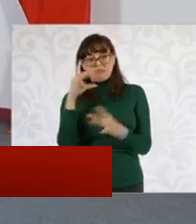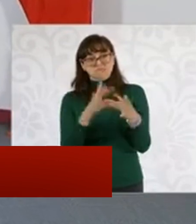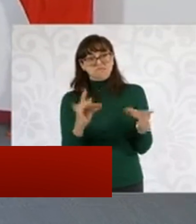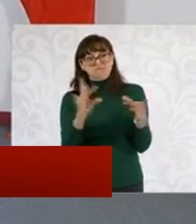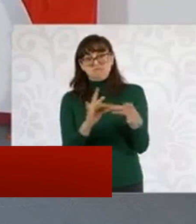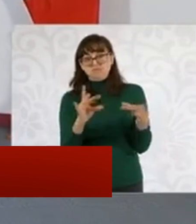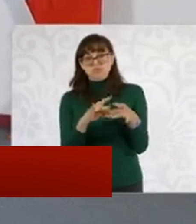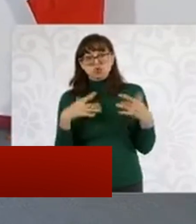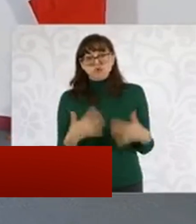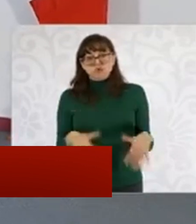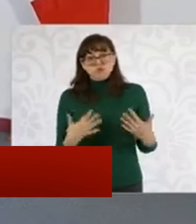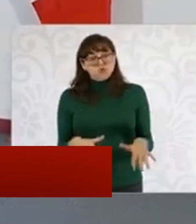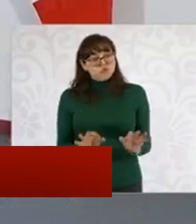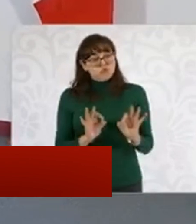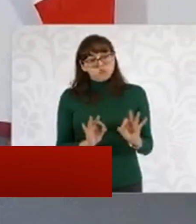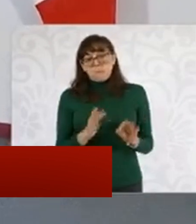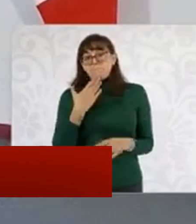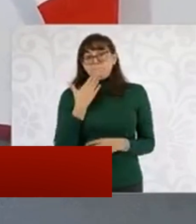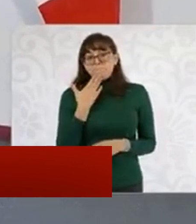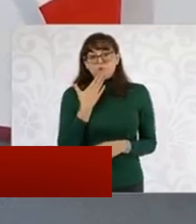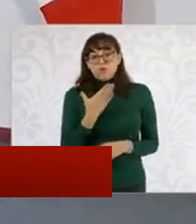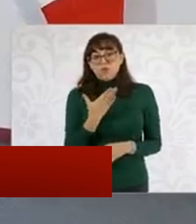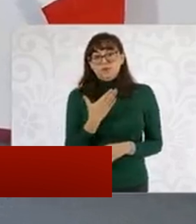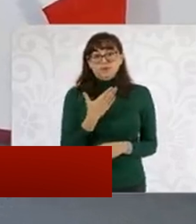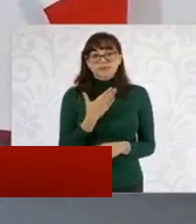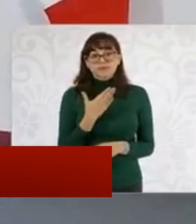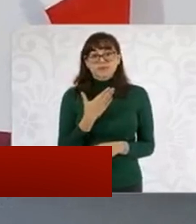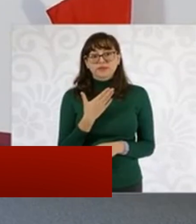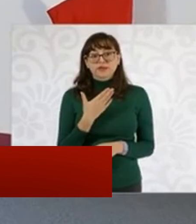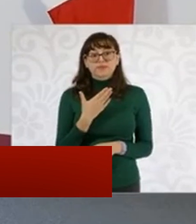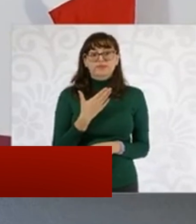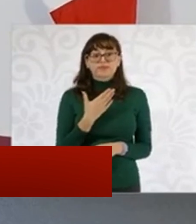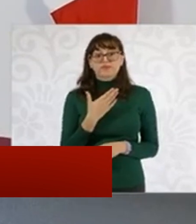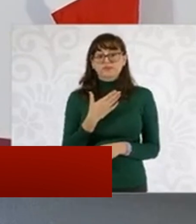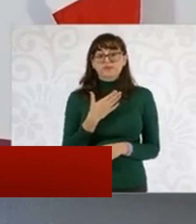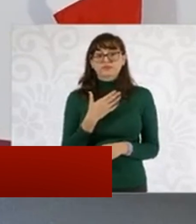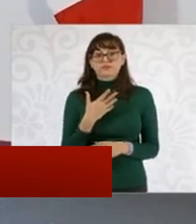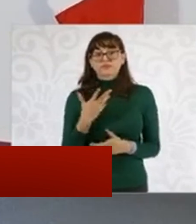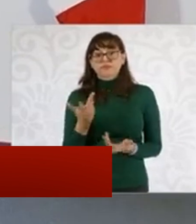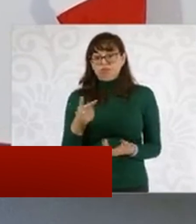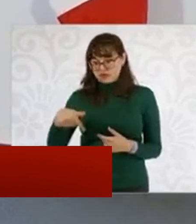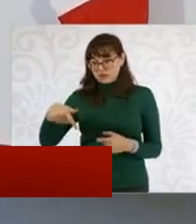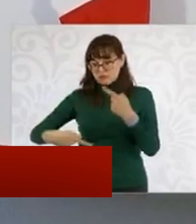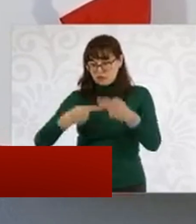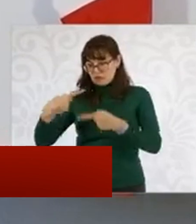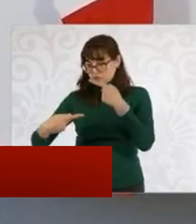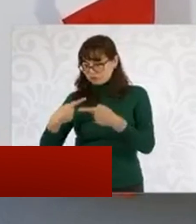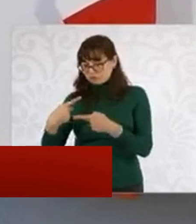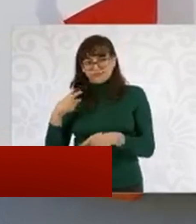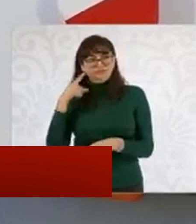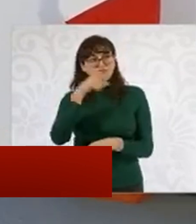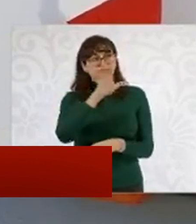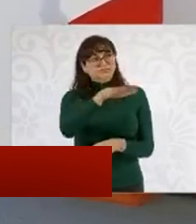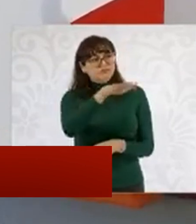La verdad, mis felicitaciones. Cuando salió la noticia que la preguntaron aquí, le llamé y le dije, ¿por qué no